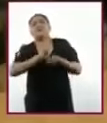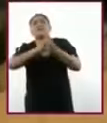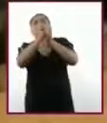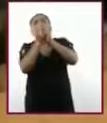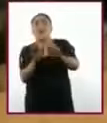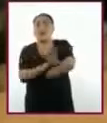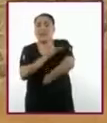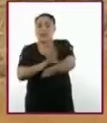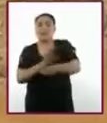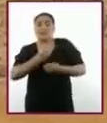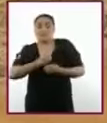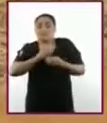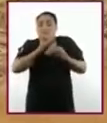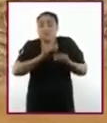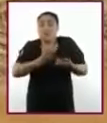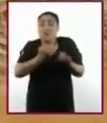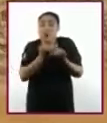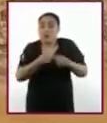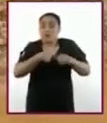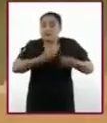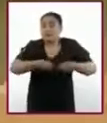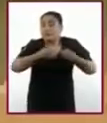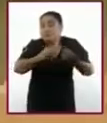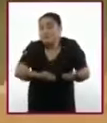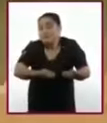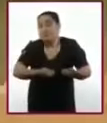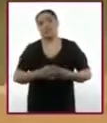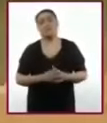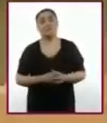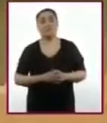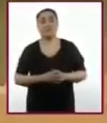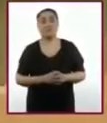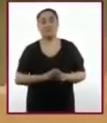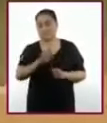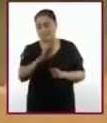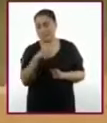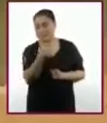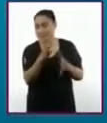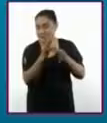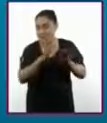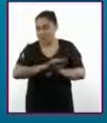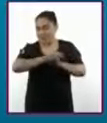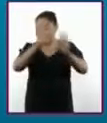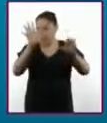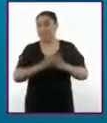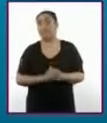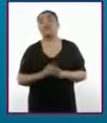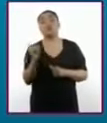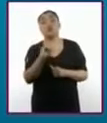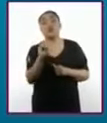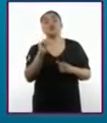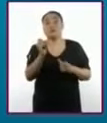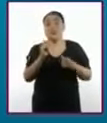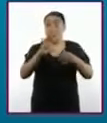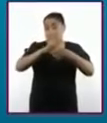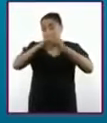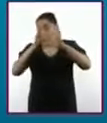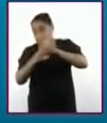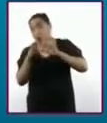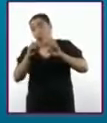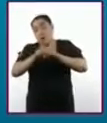un organismo a otro y del nivel trófico inferior al superior. Déjame explicarte. Cuando en una cadena o red alimentaria